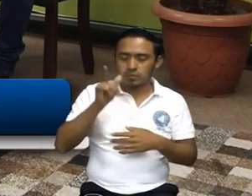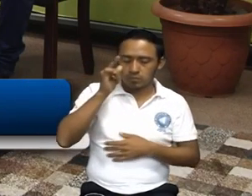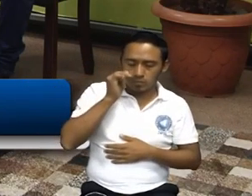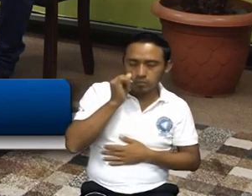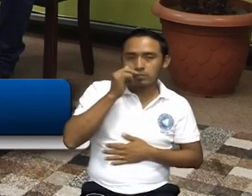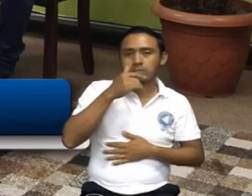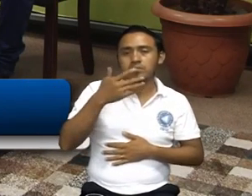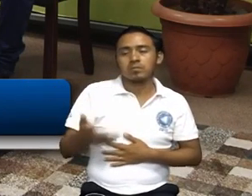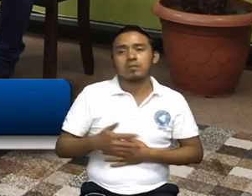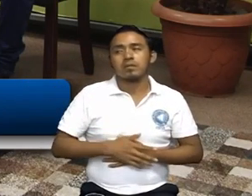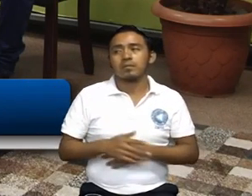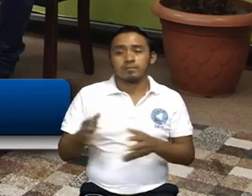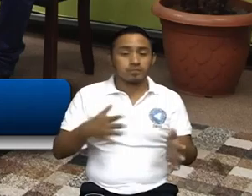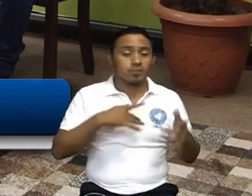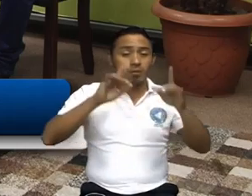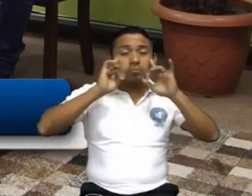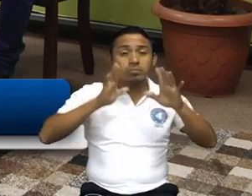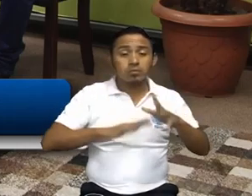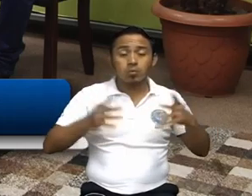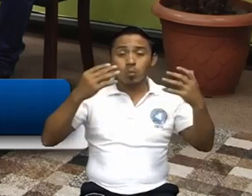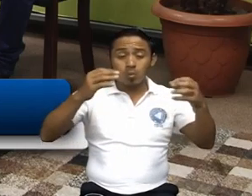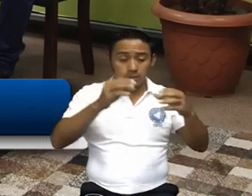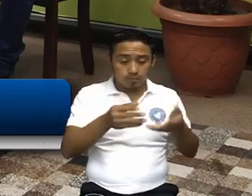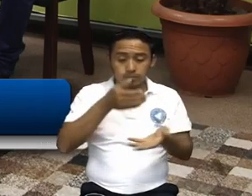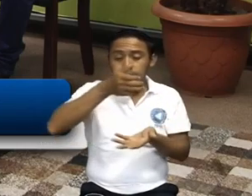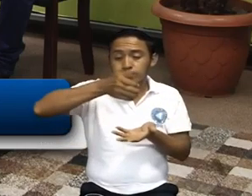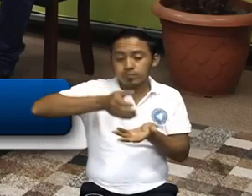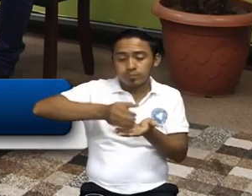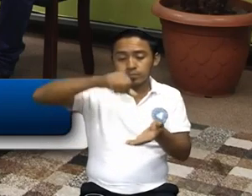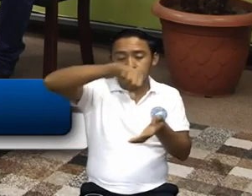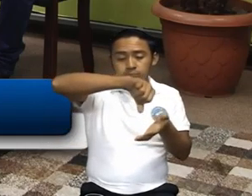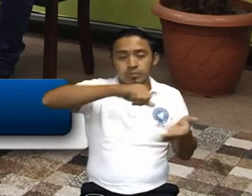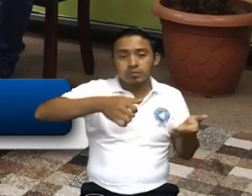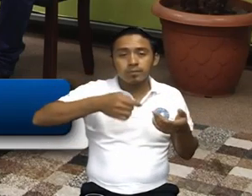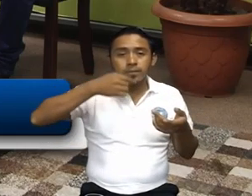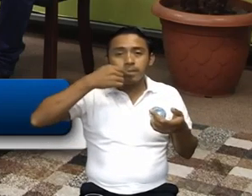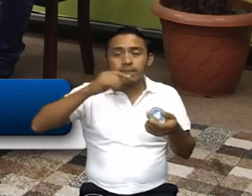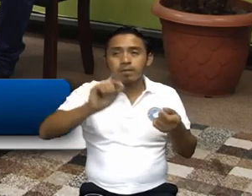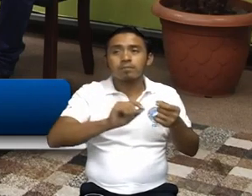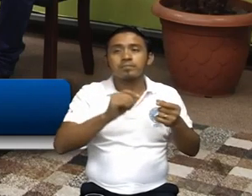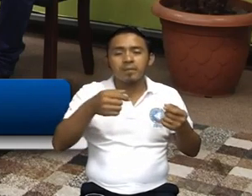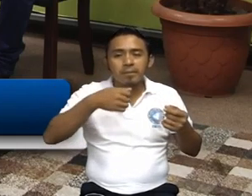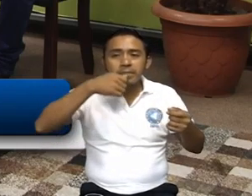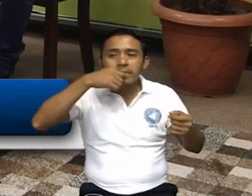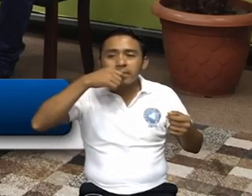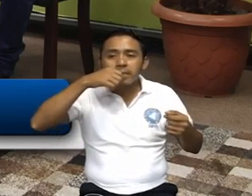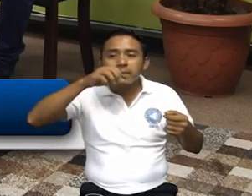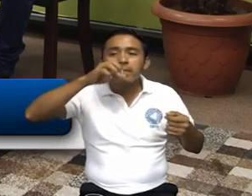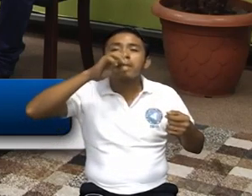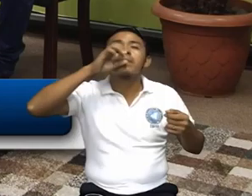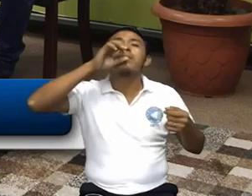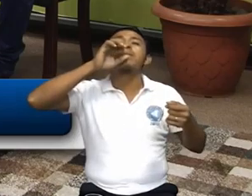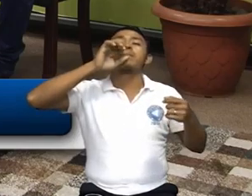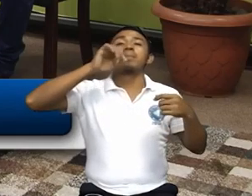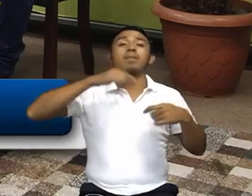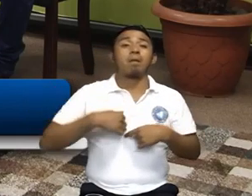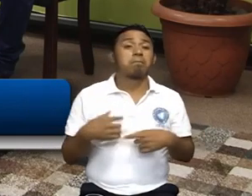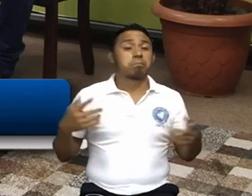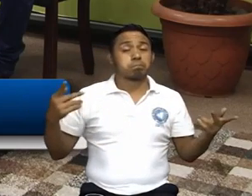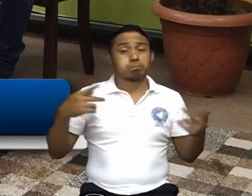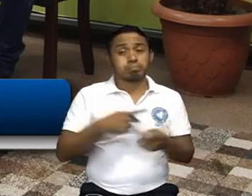también. Hay que tener mucho cuidado porque el niño a veces tienen saborizante y lo siente sabroso y entonces puede tomar más de la cuenta